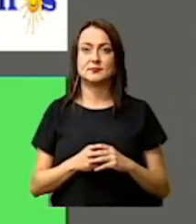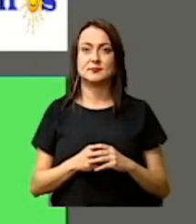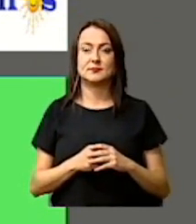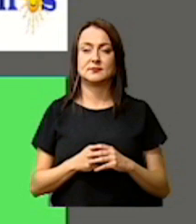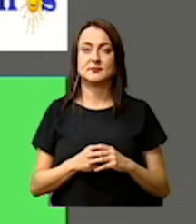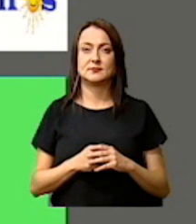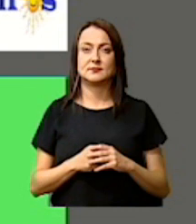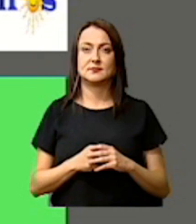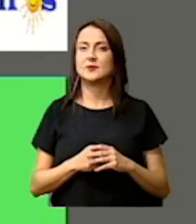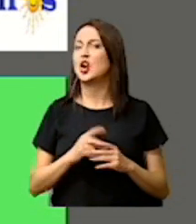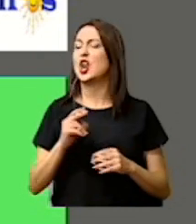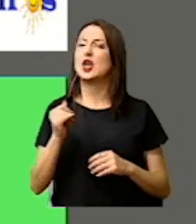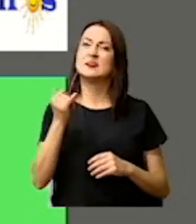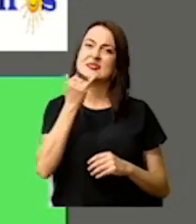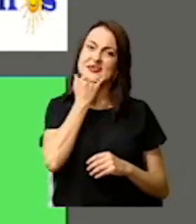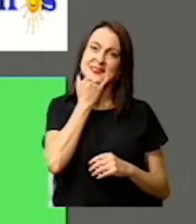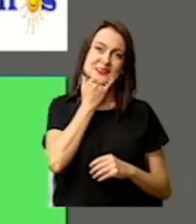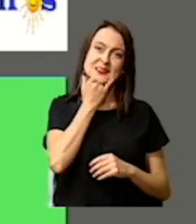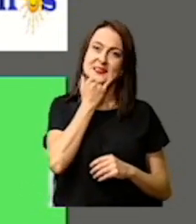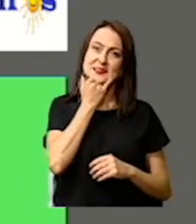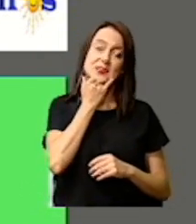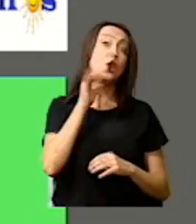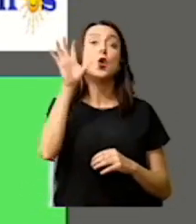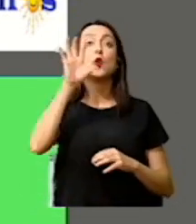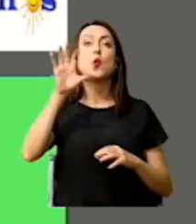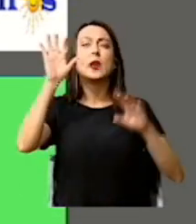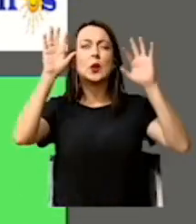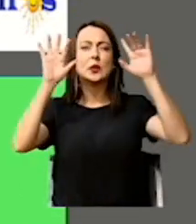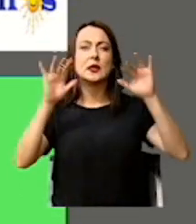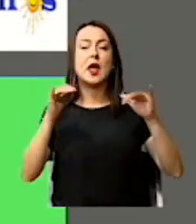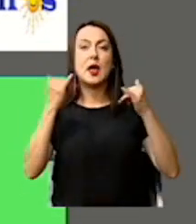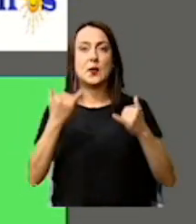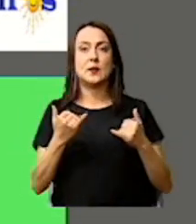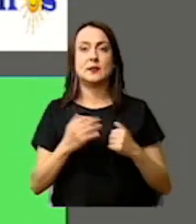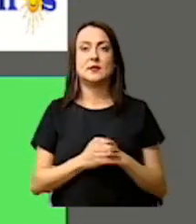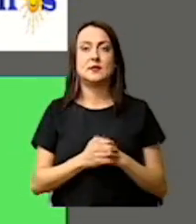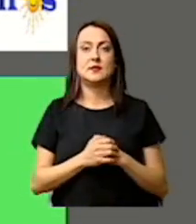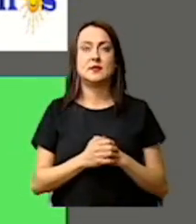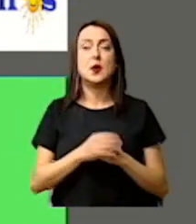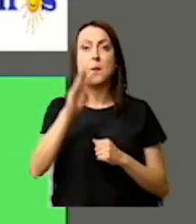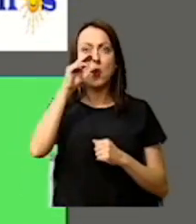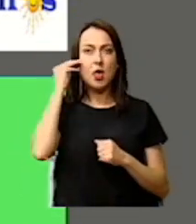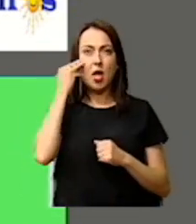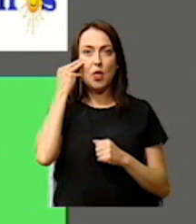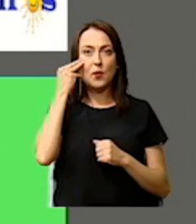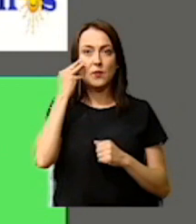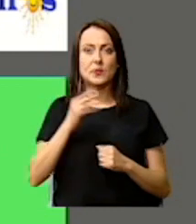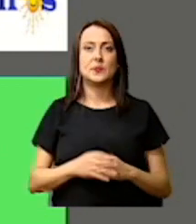Cierro ese, no, dejémonos ahí con la nube y las gotitas. Vamos a ver, abro morado.